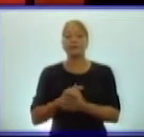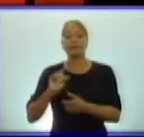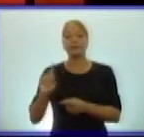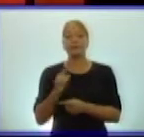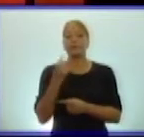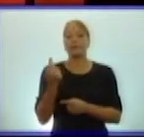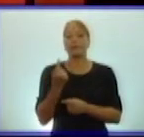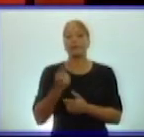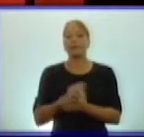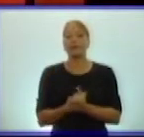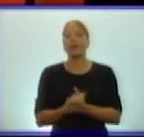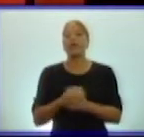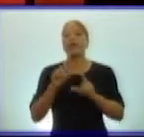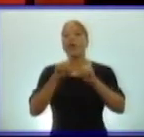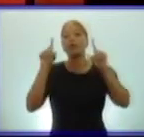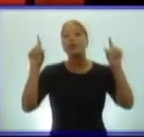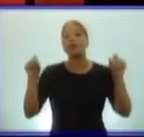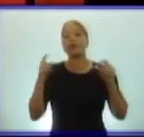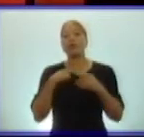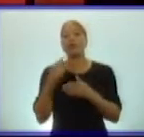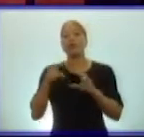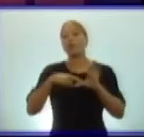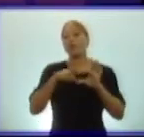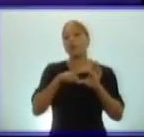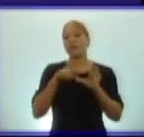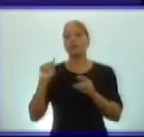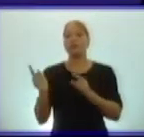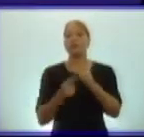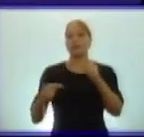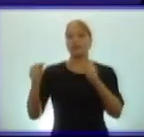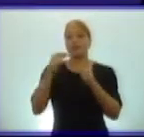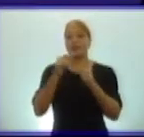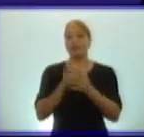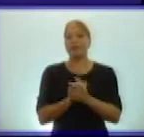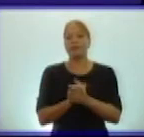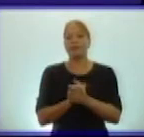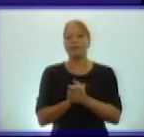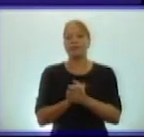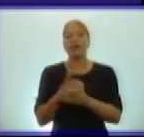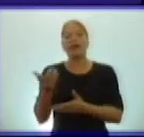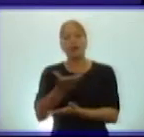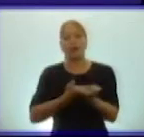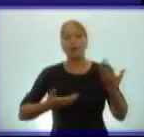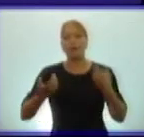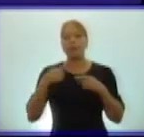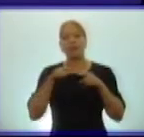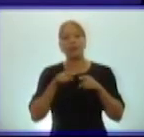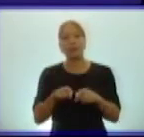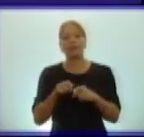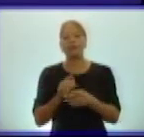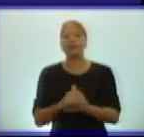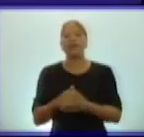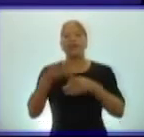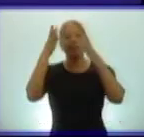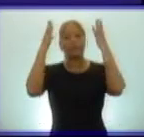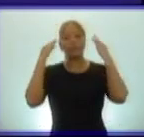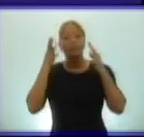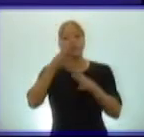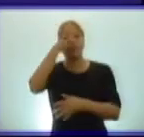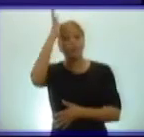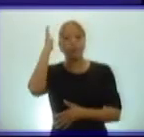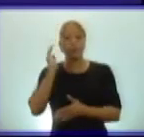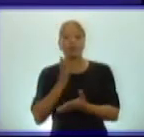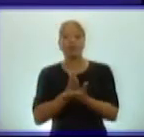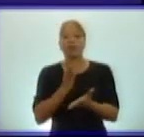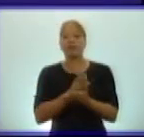los siguientes temas o contenidos esenciales. Vamos a compartir junto con ustedes hoy el señorío feudo, las